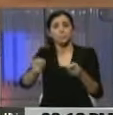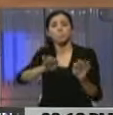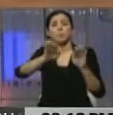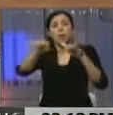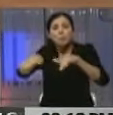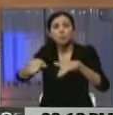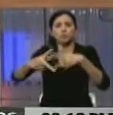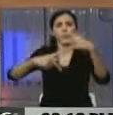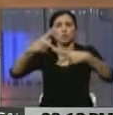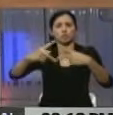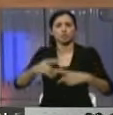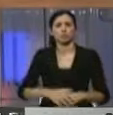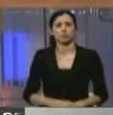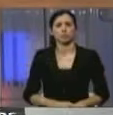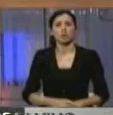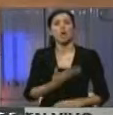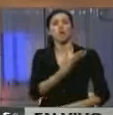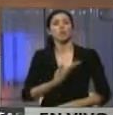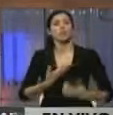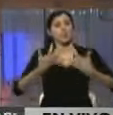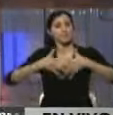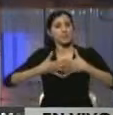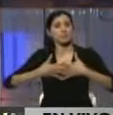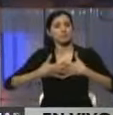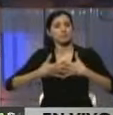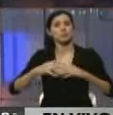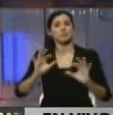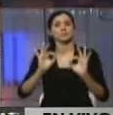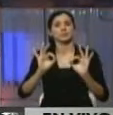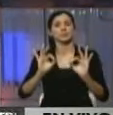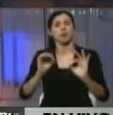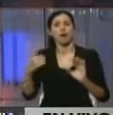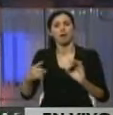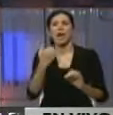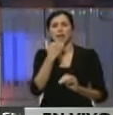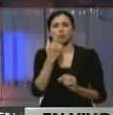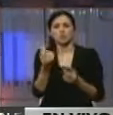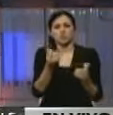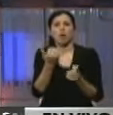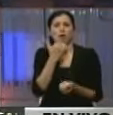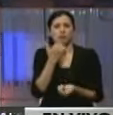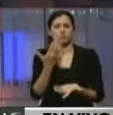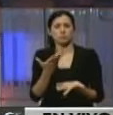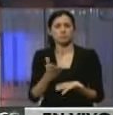productiva, a empresarios en general, a sectores productivos. Tengo ahí unos recursos